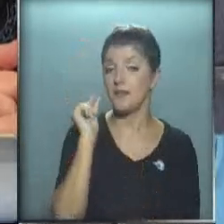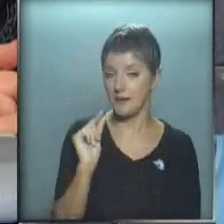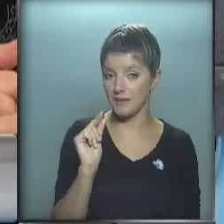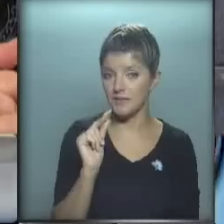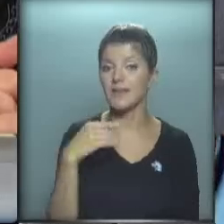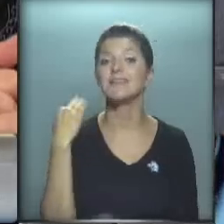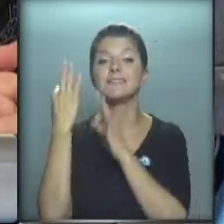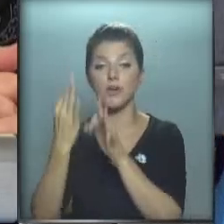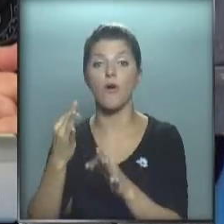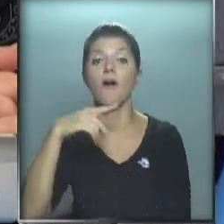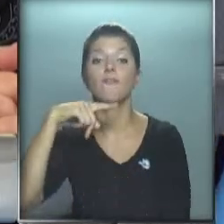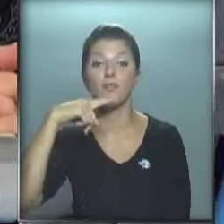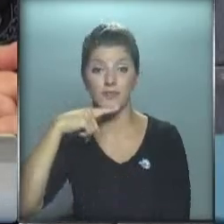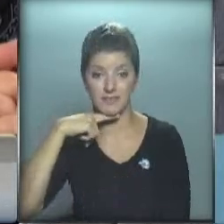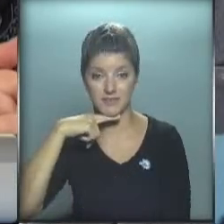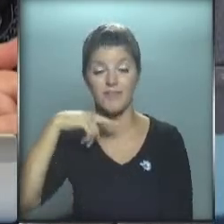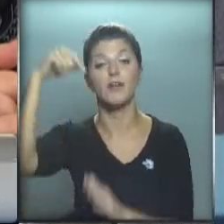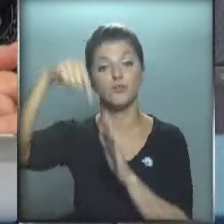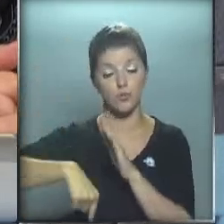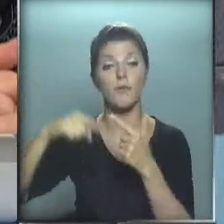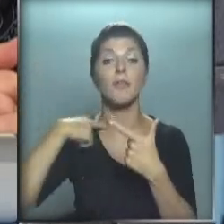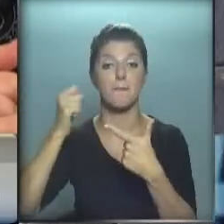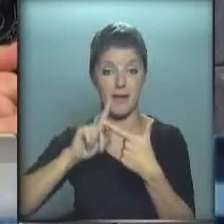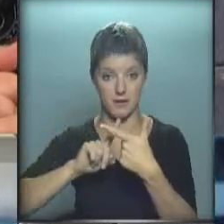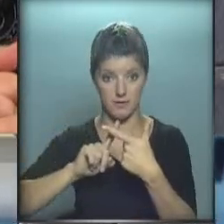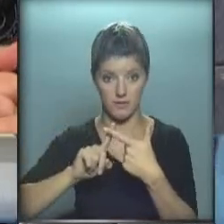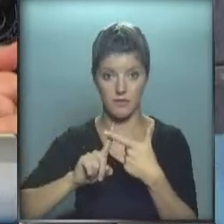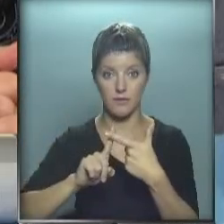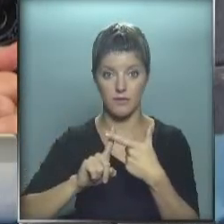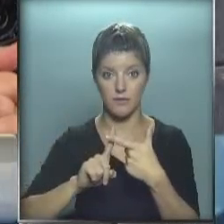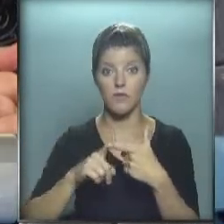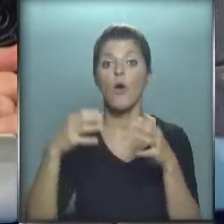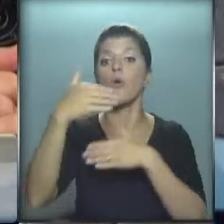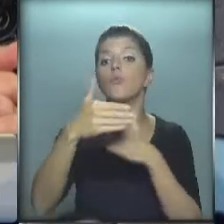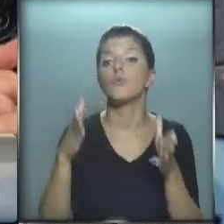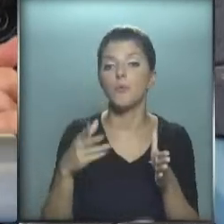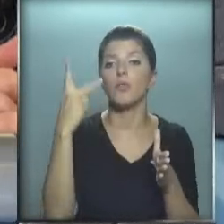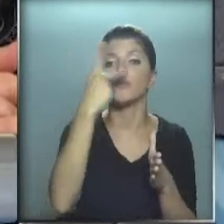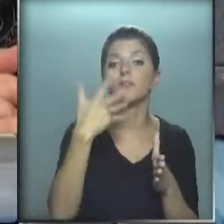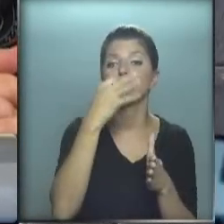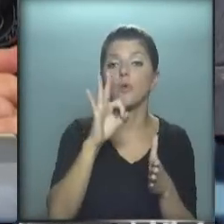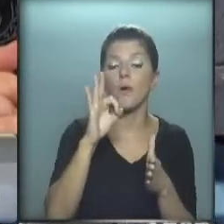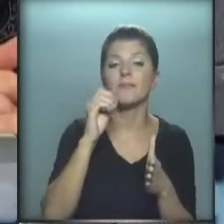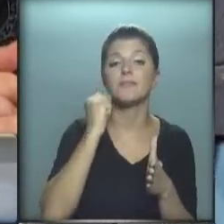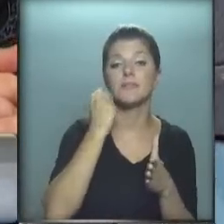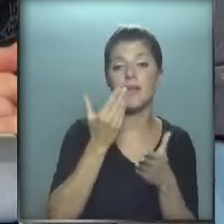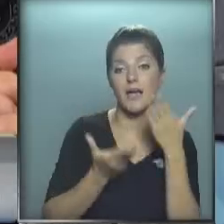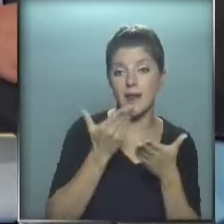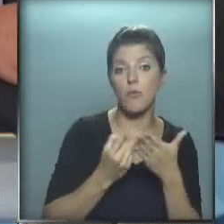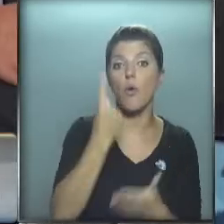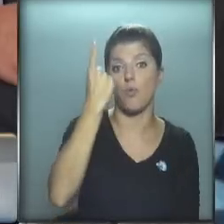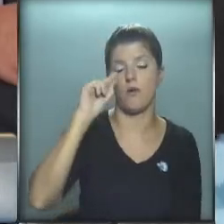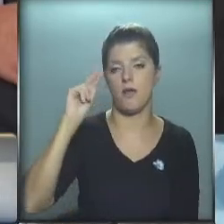las frutillas del sur de España No es cierto Bueno una barqueta de 250 gr sale 1 eur en el supermercado y eso